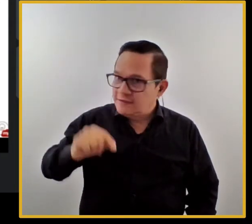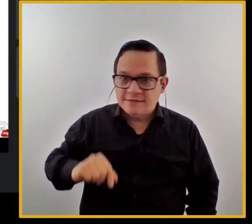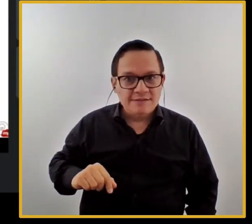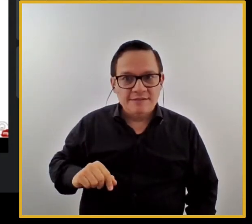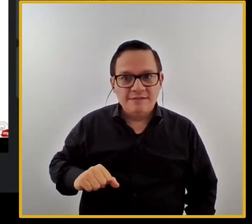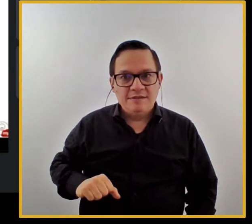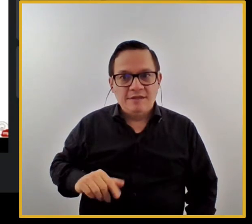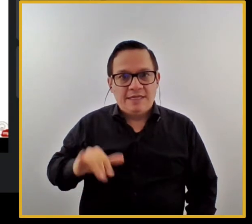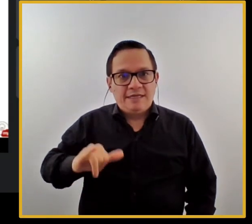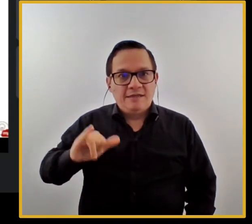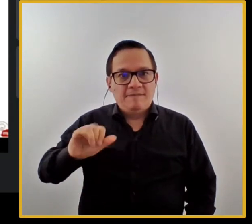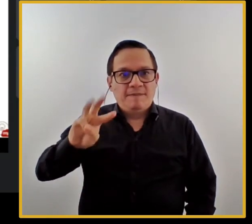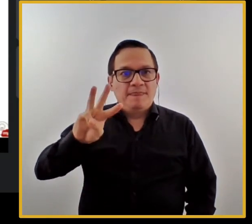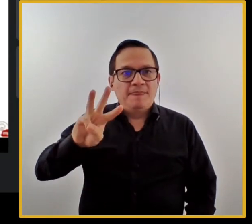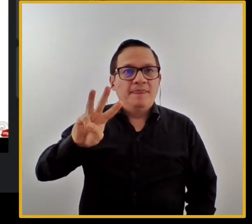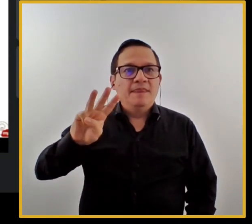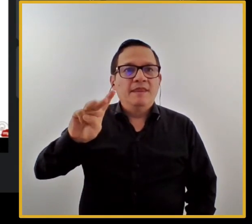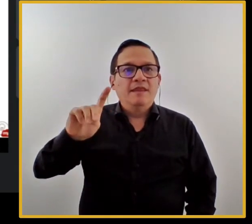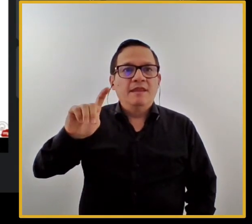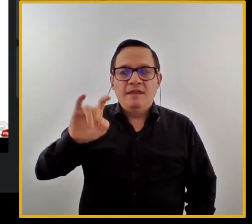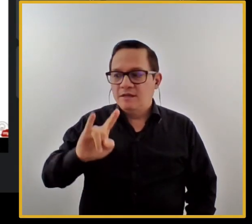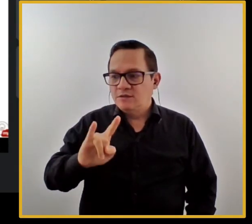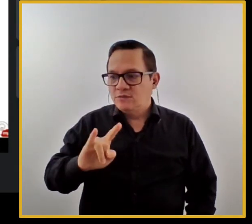al x, 3ux cuadrado.